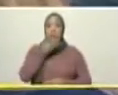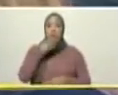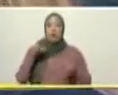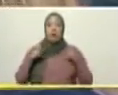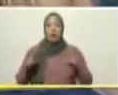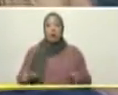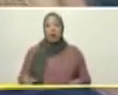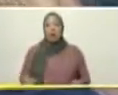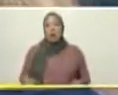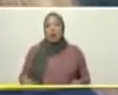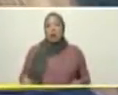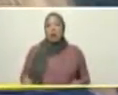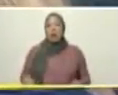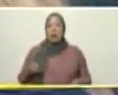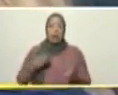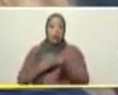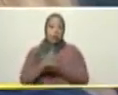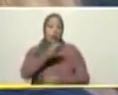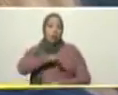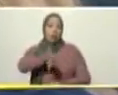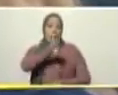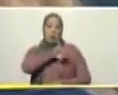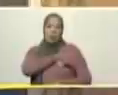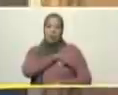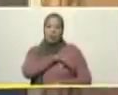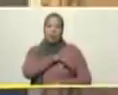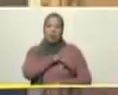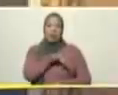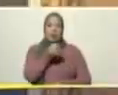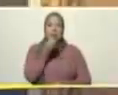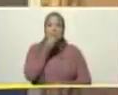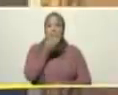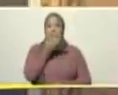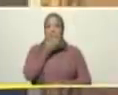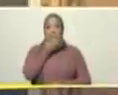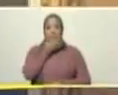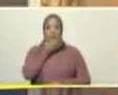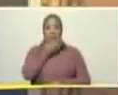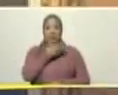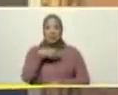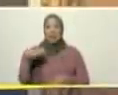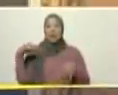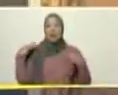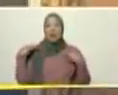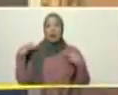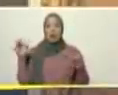como siempre. Cilia es muy elegante, ¿vale? Tiene clase.